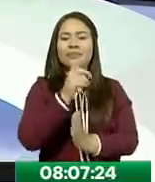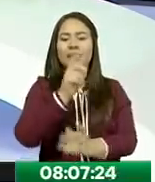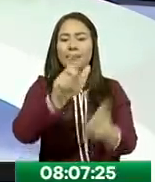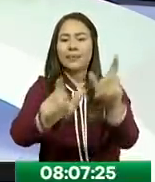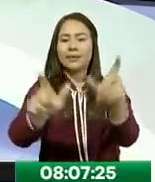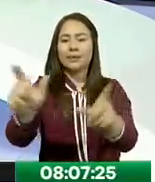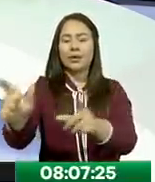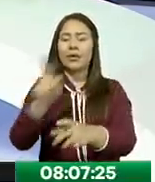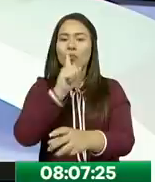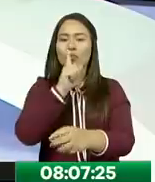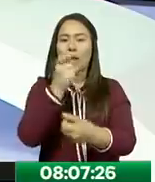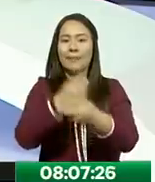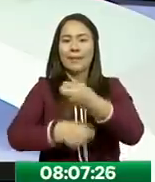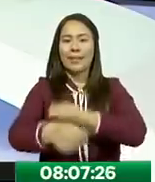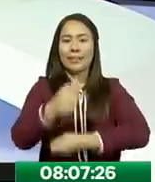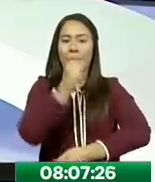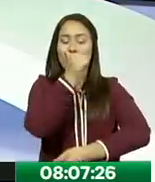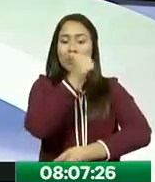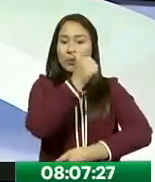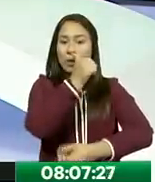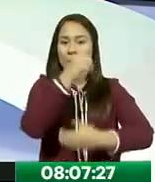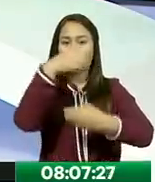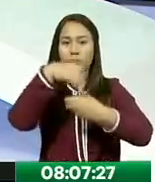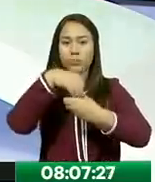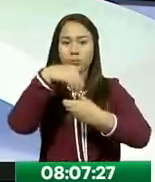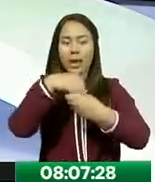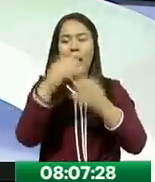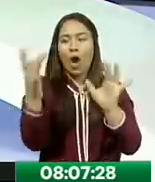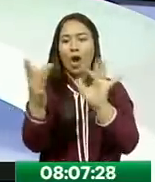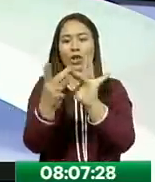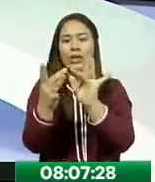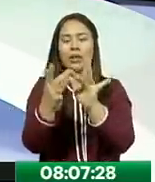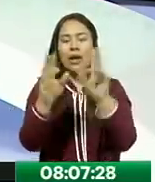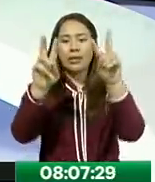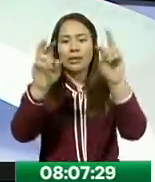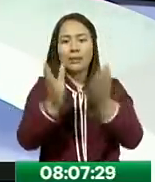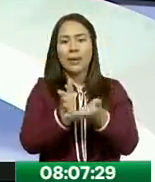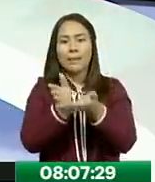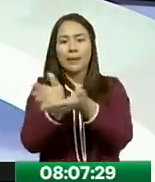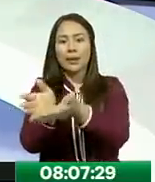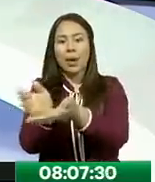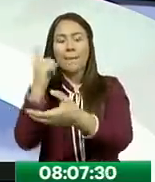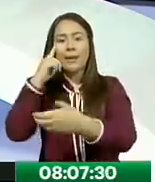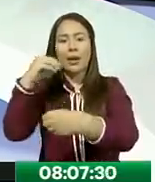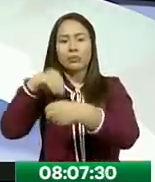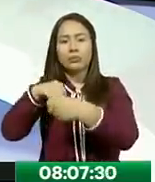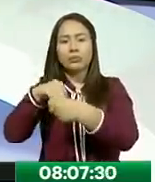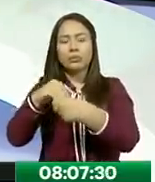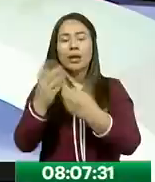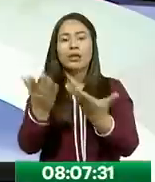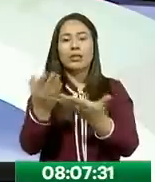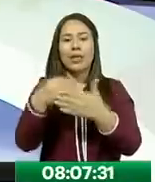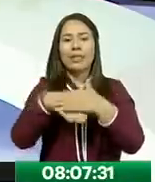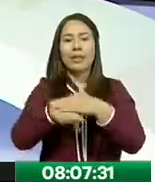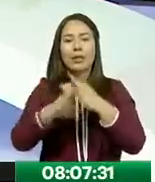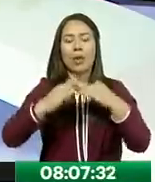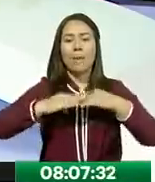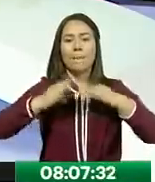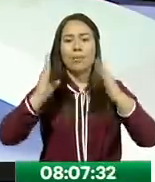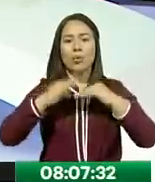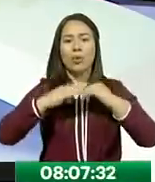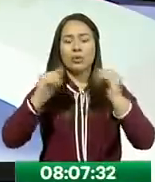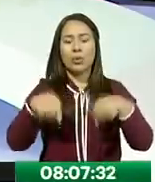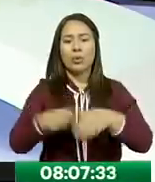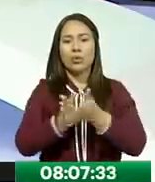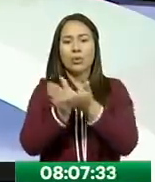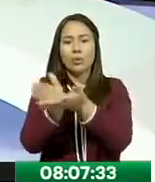dedicada al microtráfico con posibles conexiones, incluso desde el interior de los puertos de